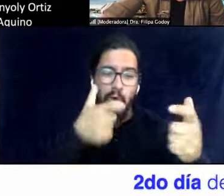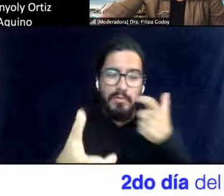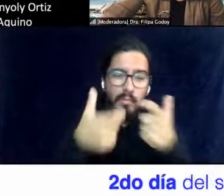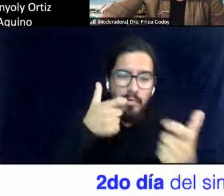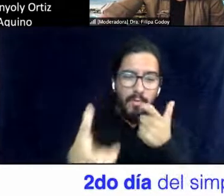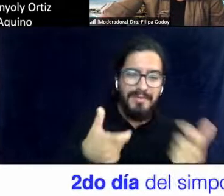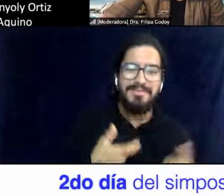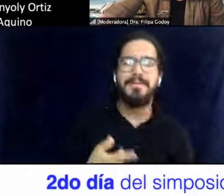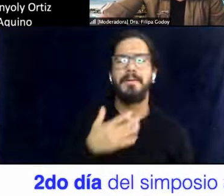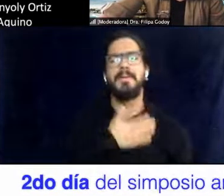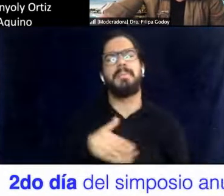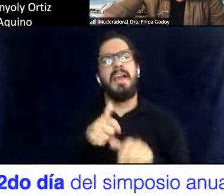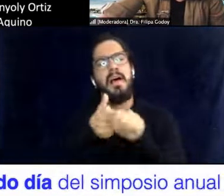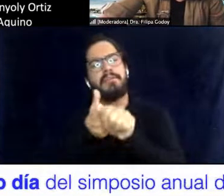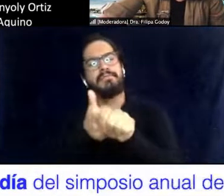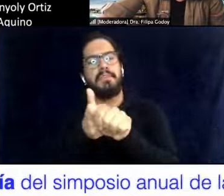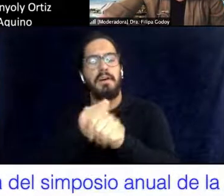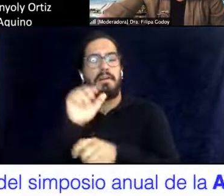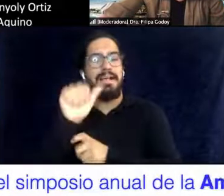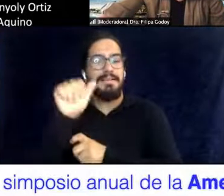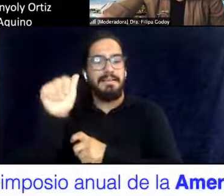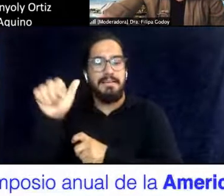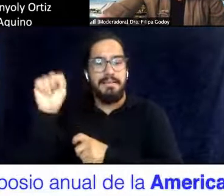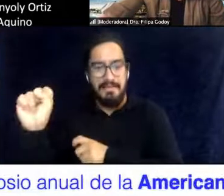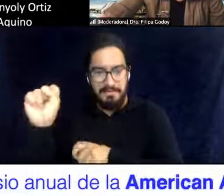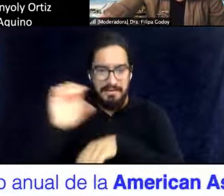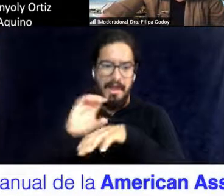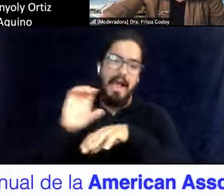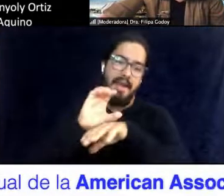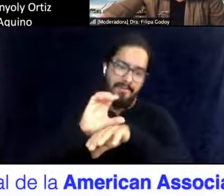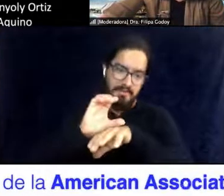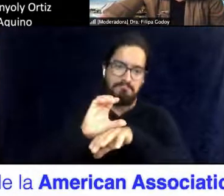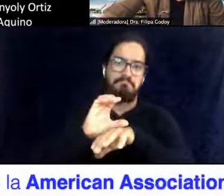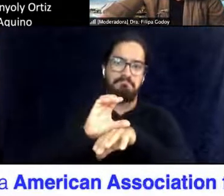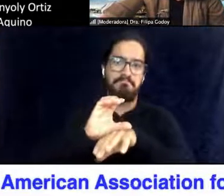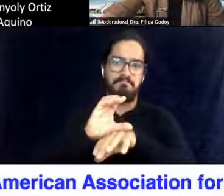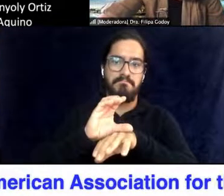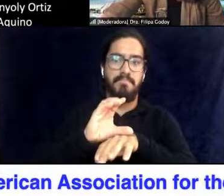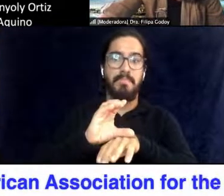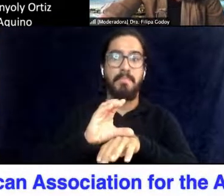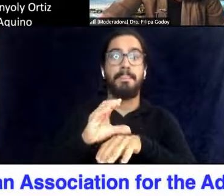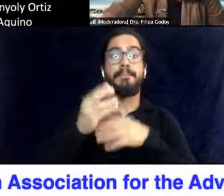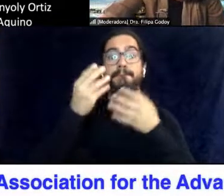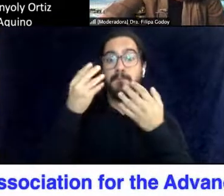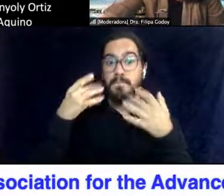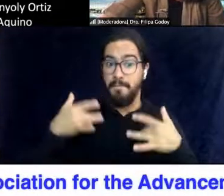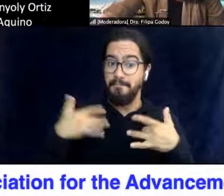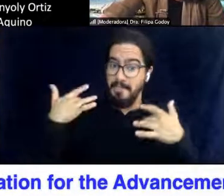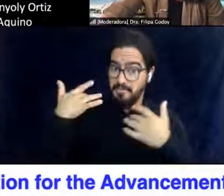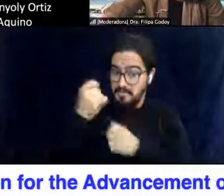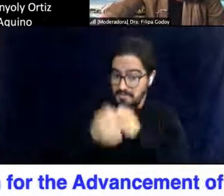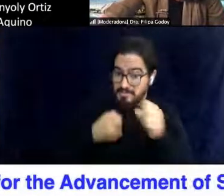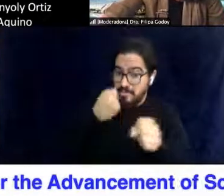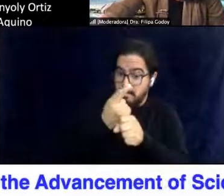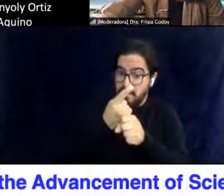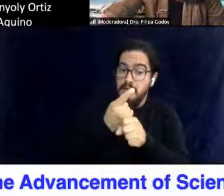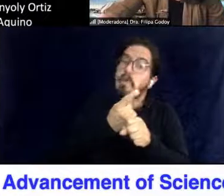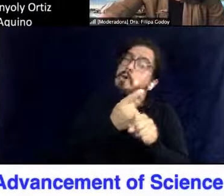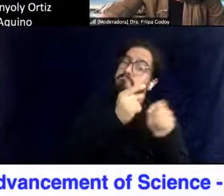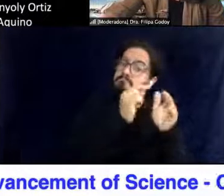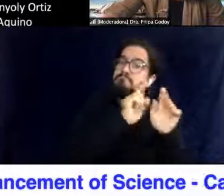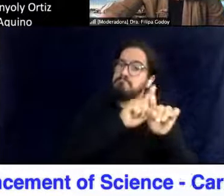Caribbean Division por las redes sociales. Van a haber más eventos durante el año. De hecho, hemos estado este año, durante la pandemia, muy